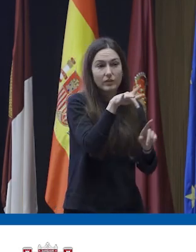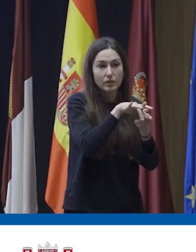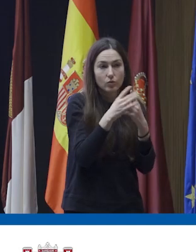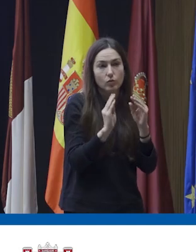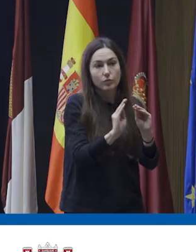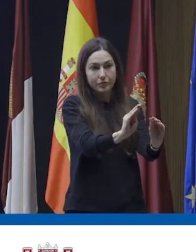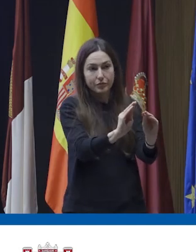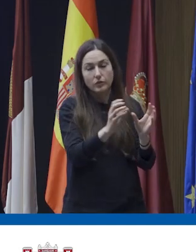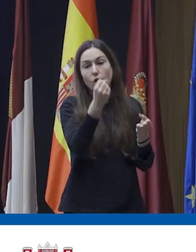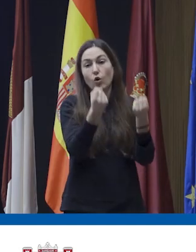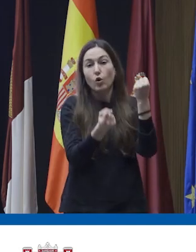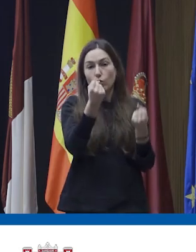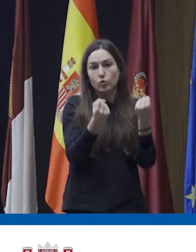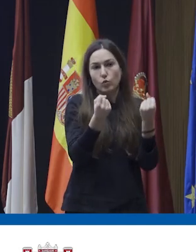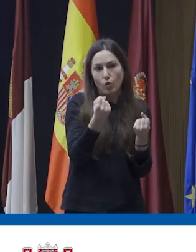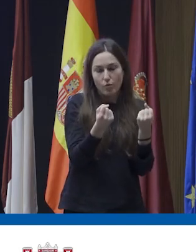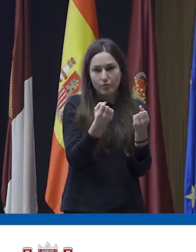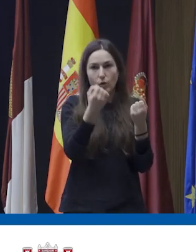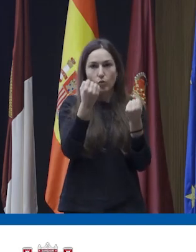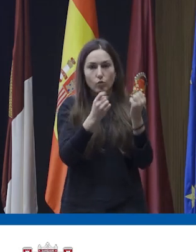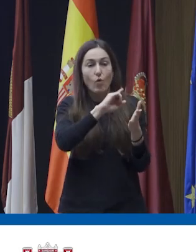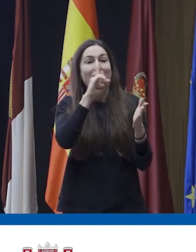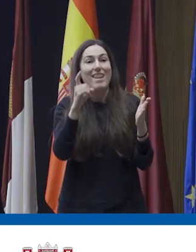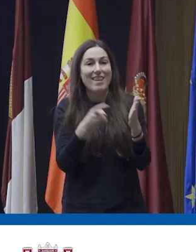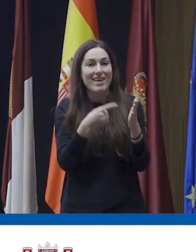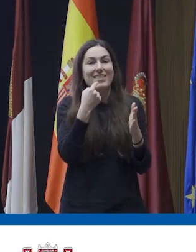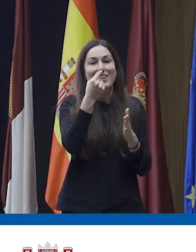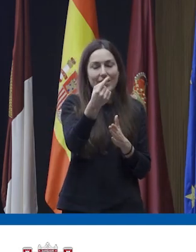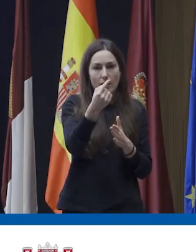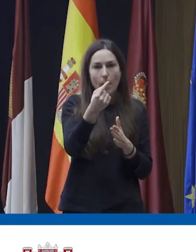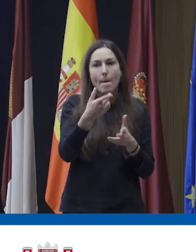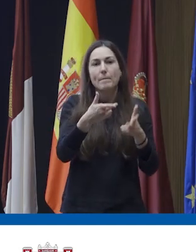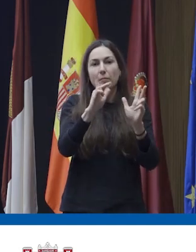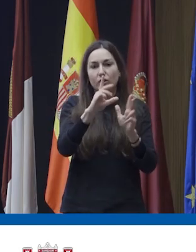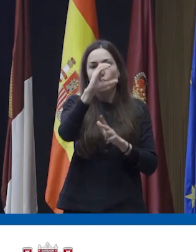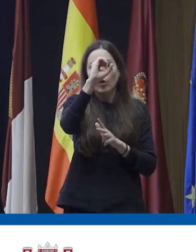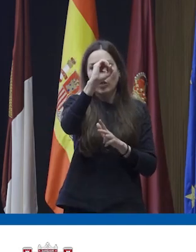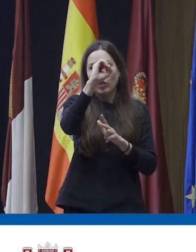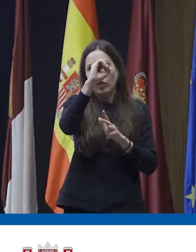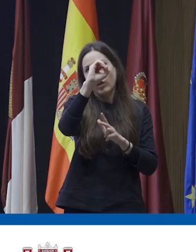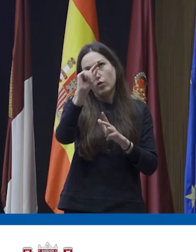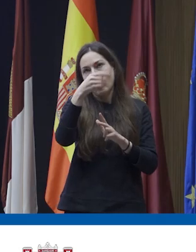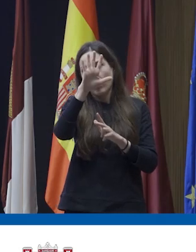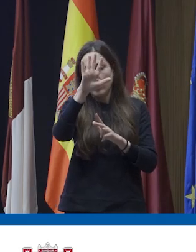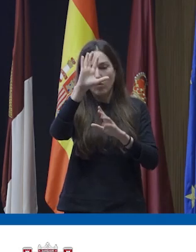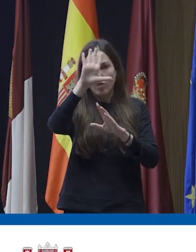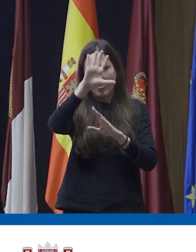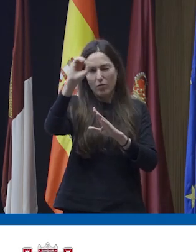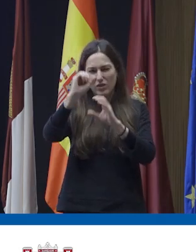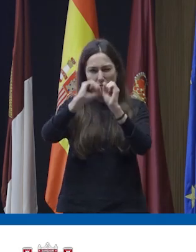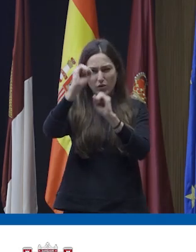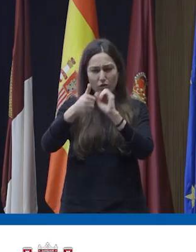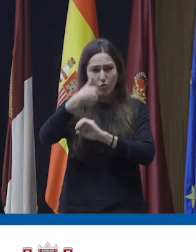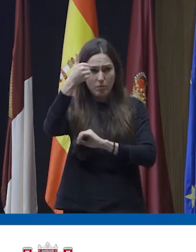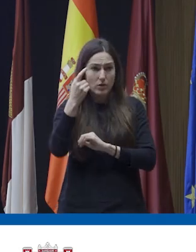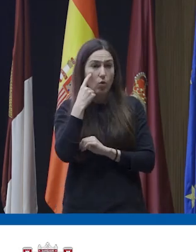la conducción se considera legal conducir aproximadamente con una visión de 0,5, a partir del 50% más, con un ojo solo se